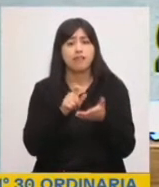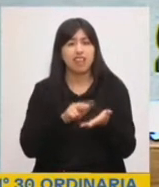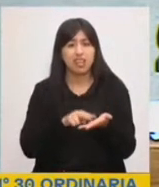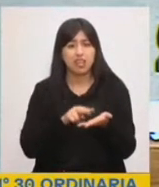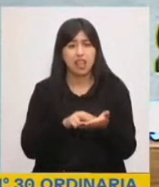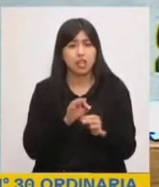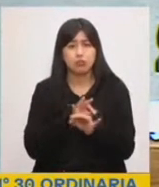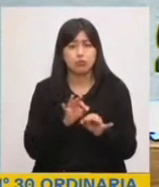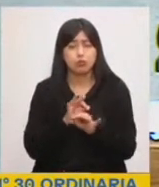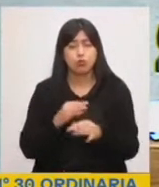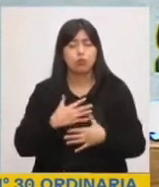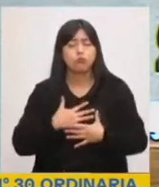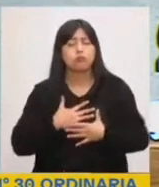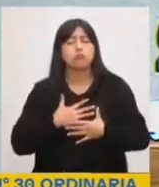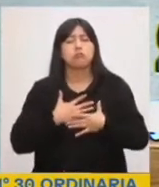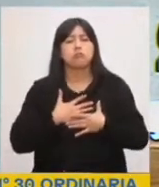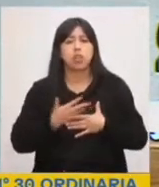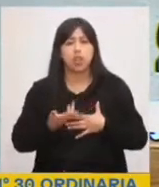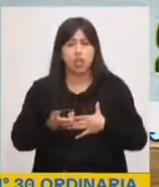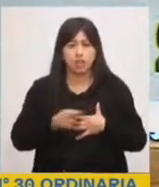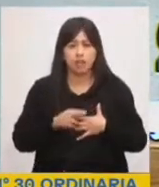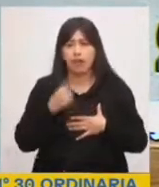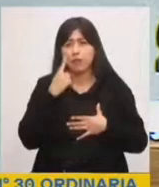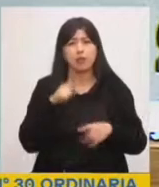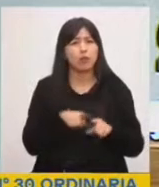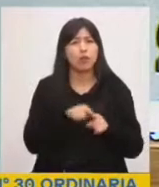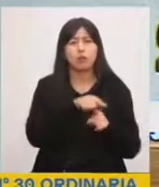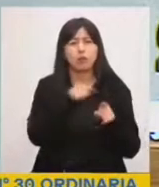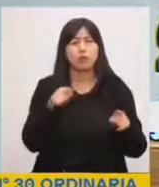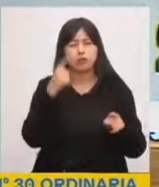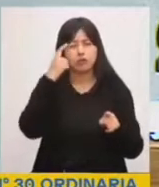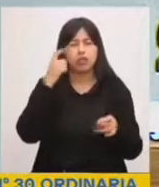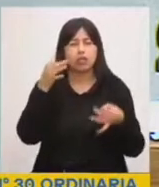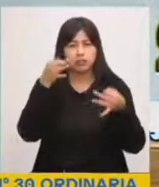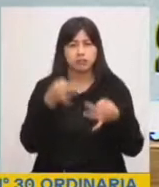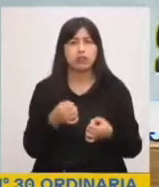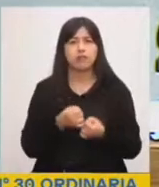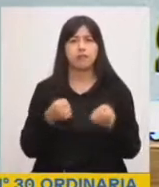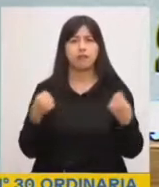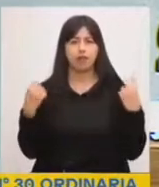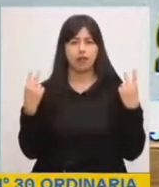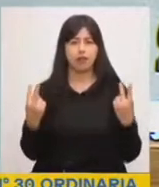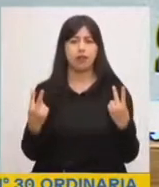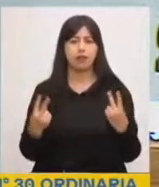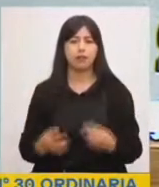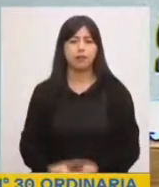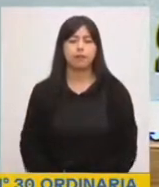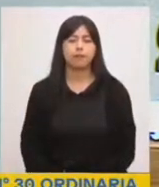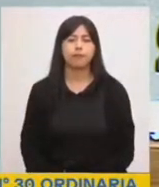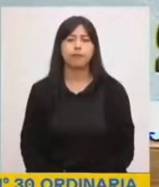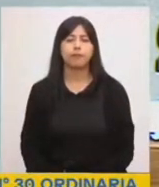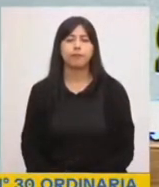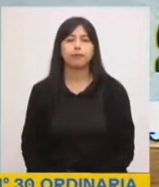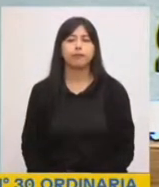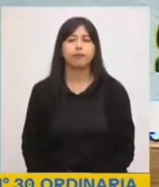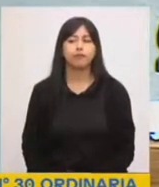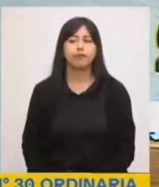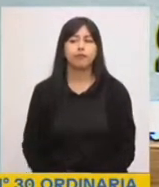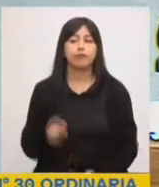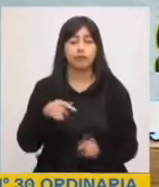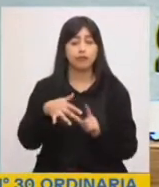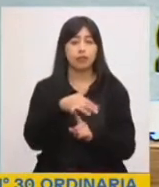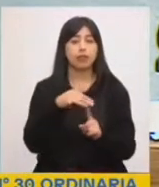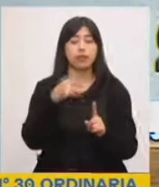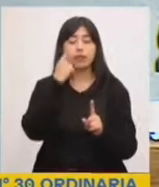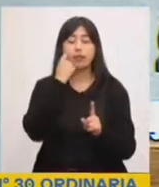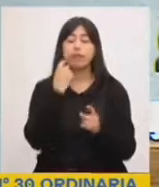completo consuelo, al menos tendrán la certeza de la valentía y compromiso del que estaban hechos. Casos como estos no solo